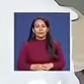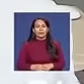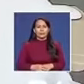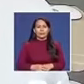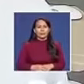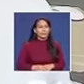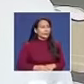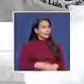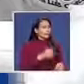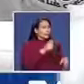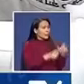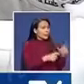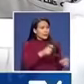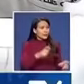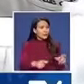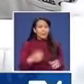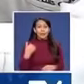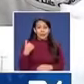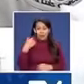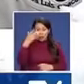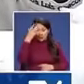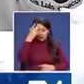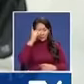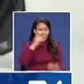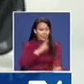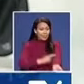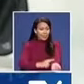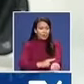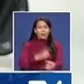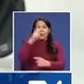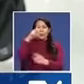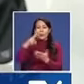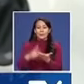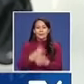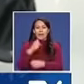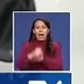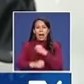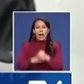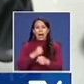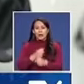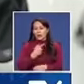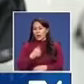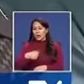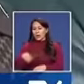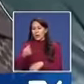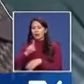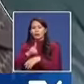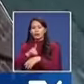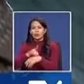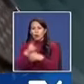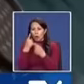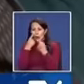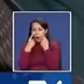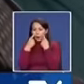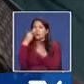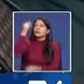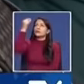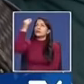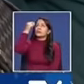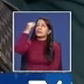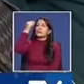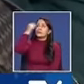Las personas que padecen diabetes tienen que por lo menos una vez al año someterse a un chequeo oftalmológico, ya que